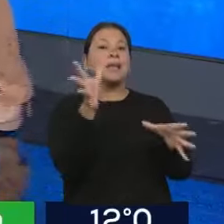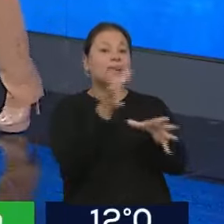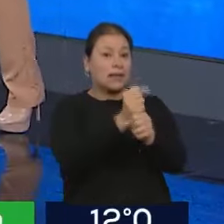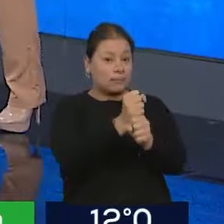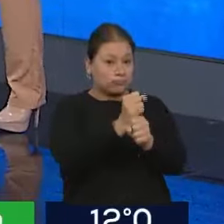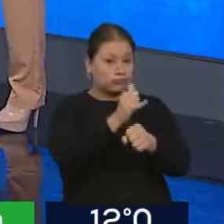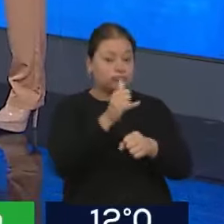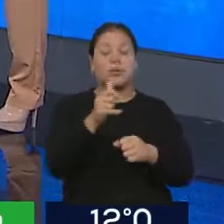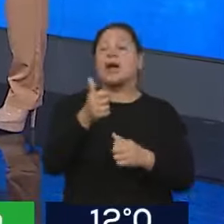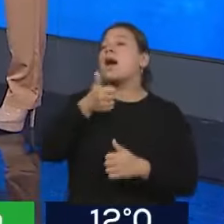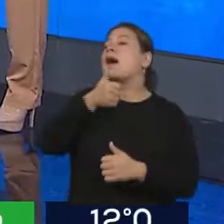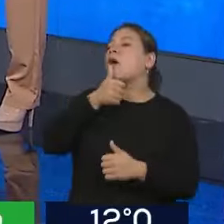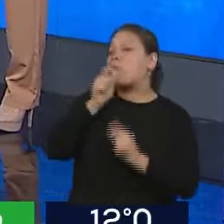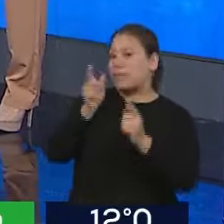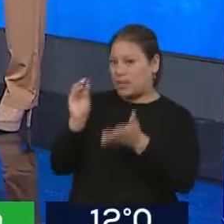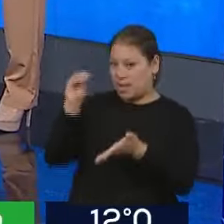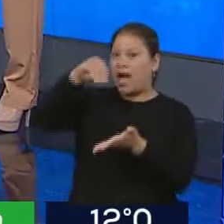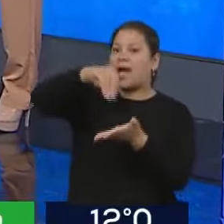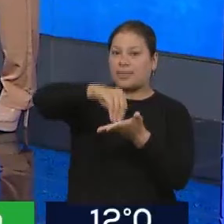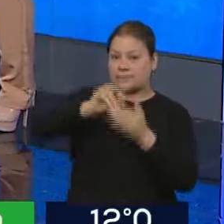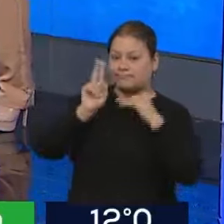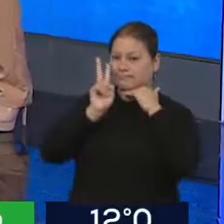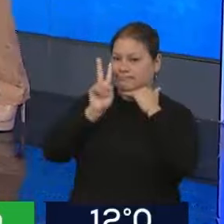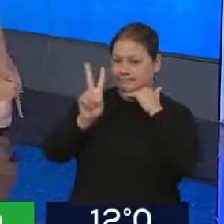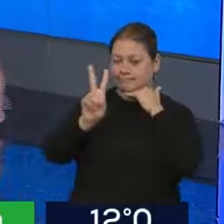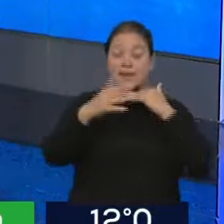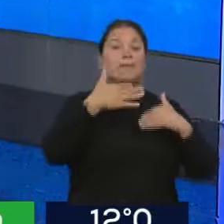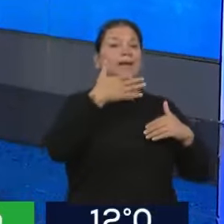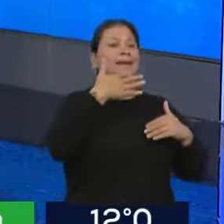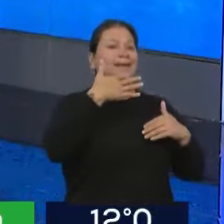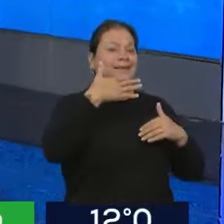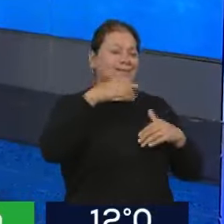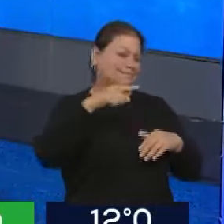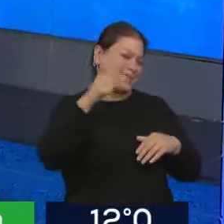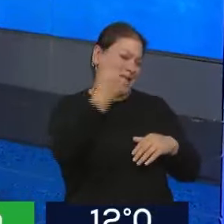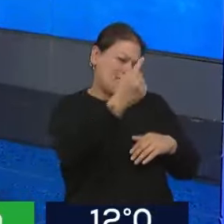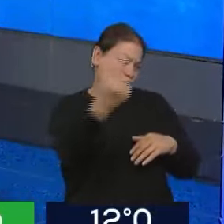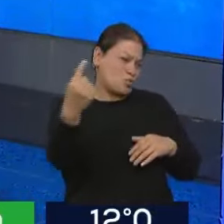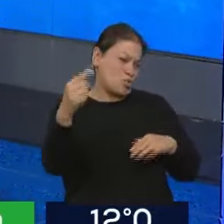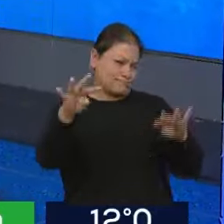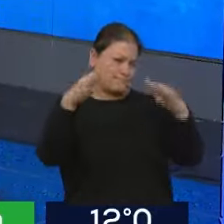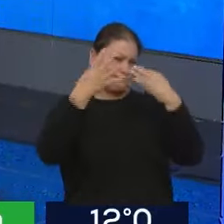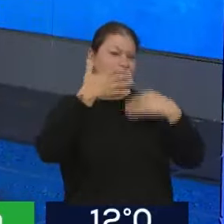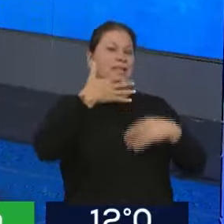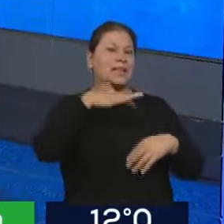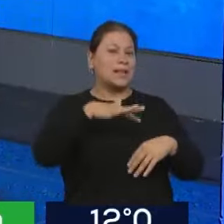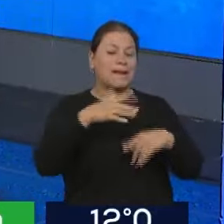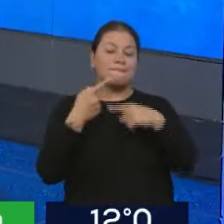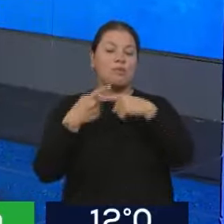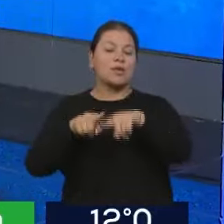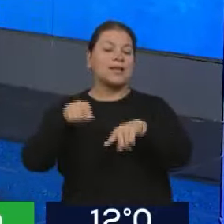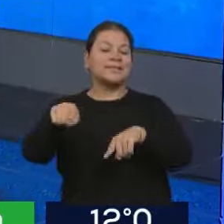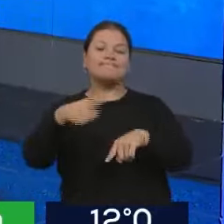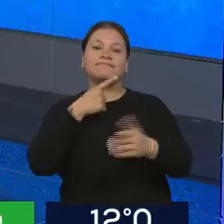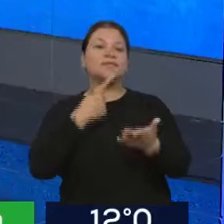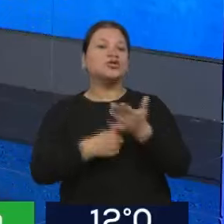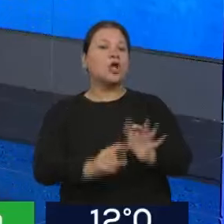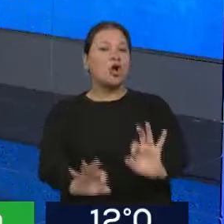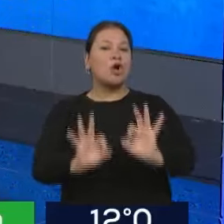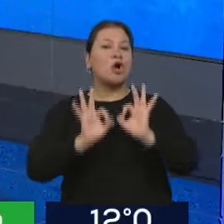También está acá, claro por supuesto, claro que sí. Para que entendamos que desde la política se toman todas las decisiones. Esto de pensar